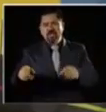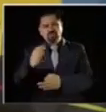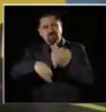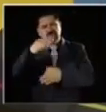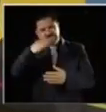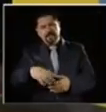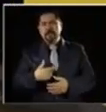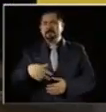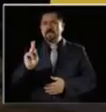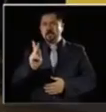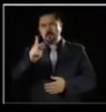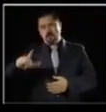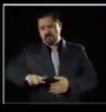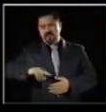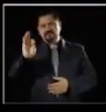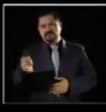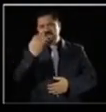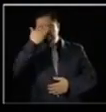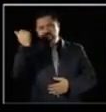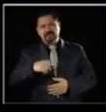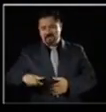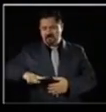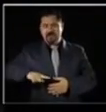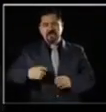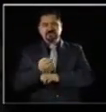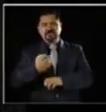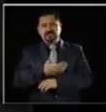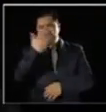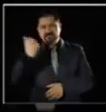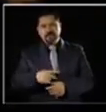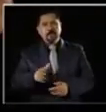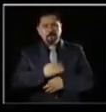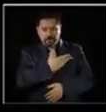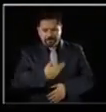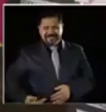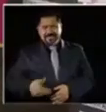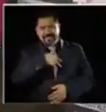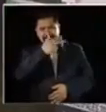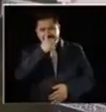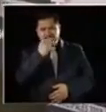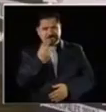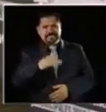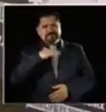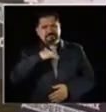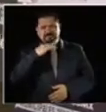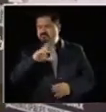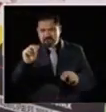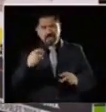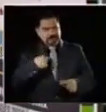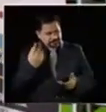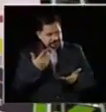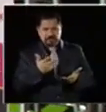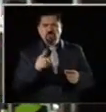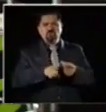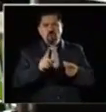federal, menos el gobierno estatal. El municipio no puede permanecer indiferente. El presidente municipal tiene que actuar. Y primero hay que cerrar el lugar donde